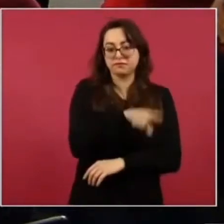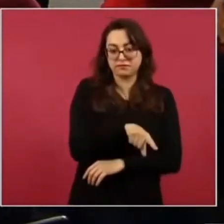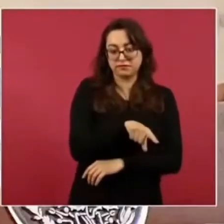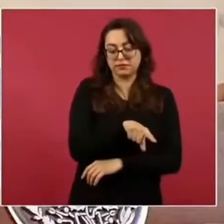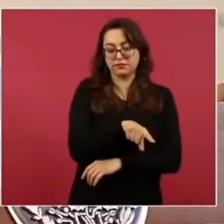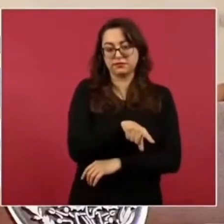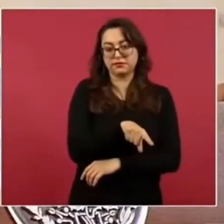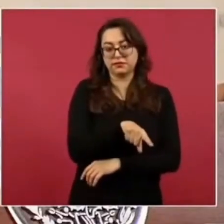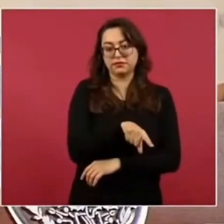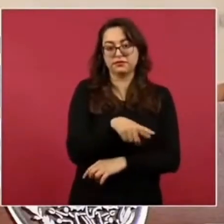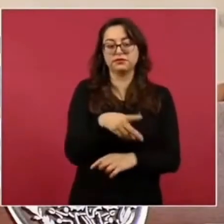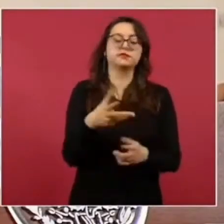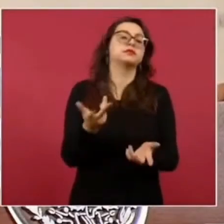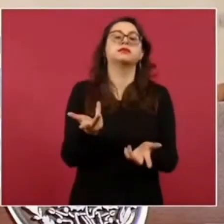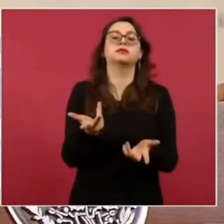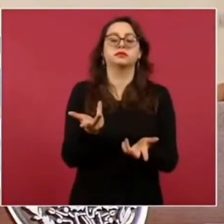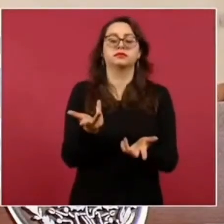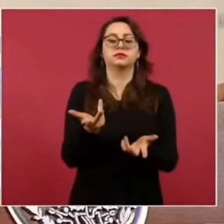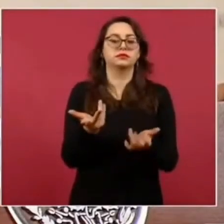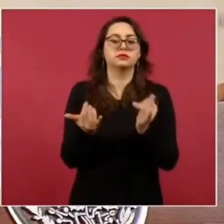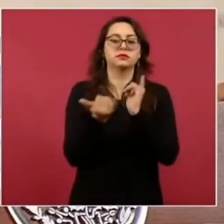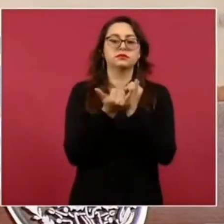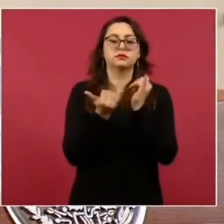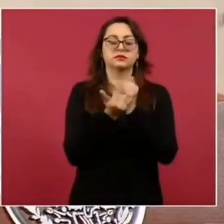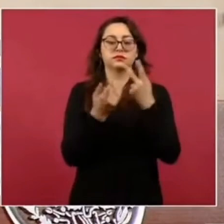también de